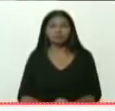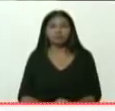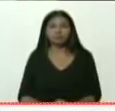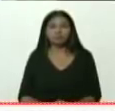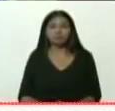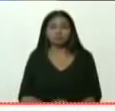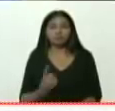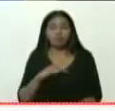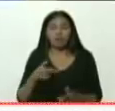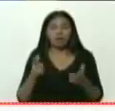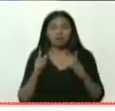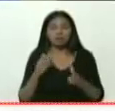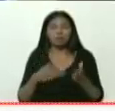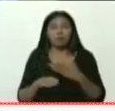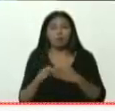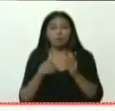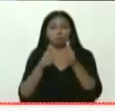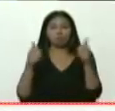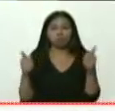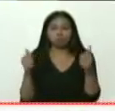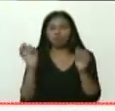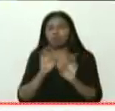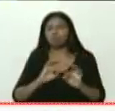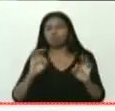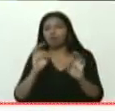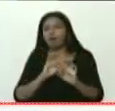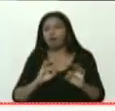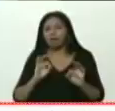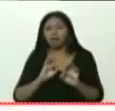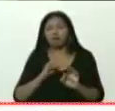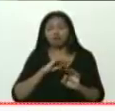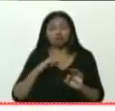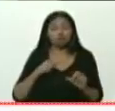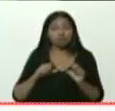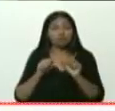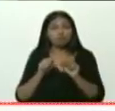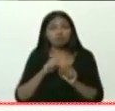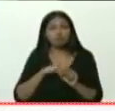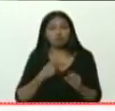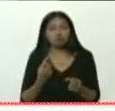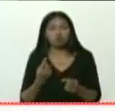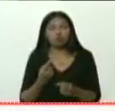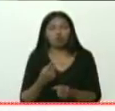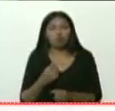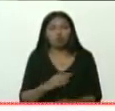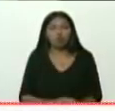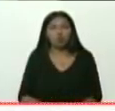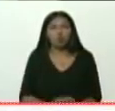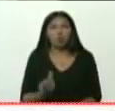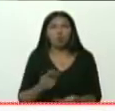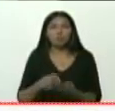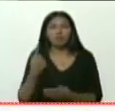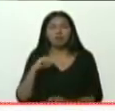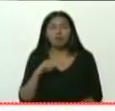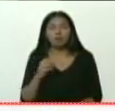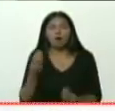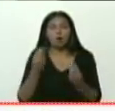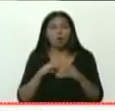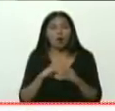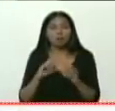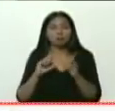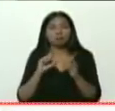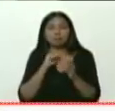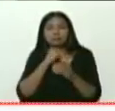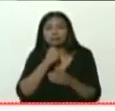Estamos listos, pero no vamos a detenernos. Porque estuvimos desde... Mira, teníamos conversaciones